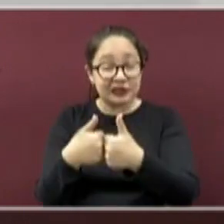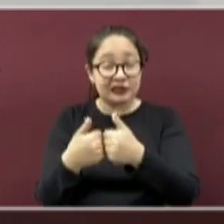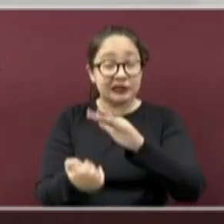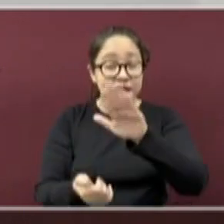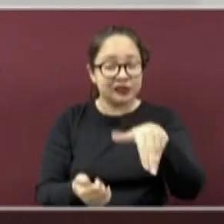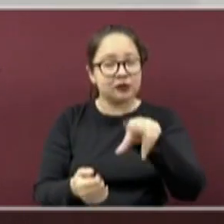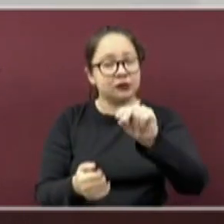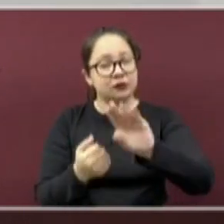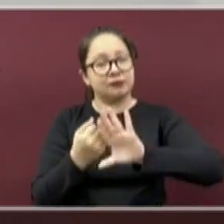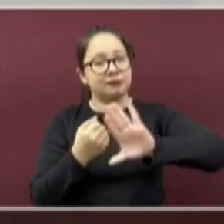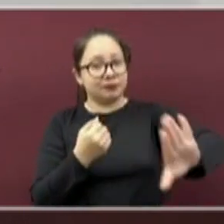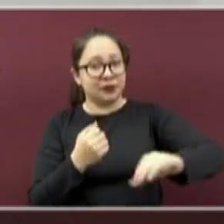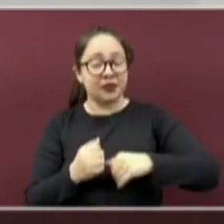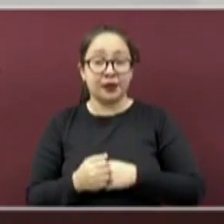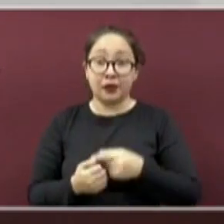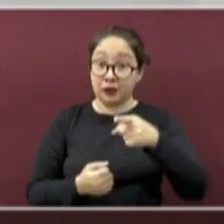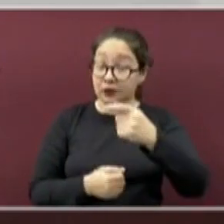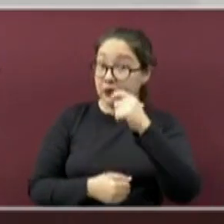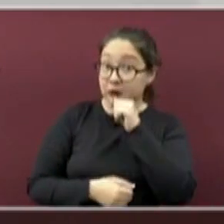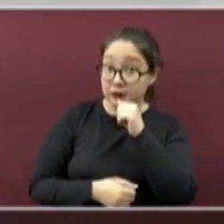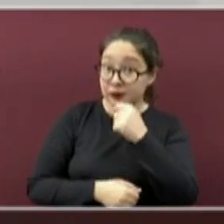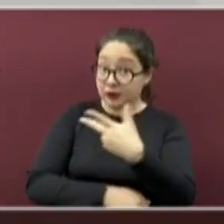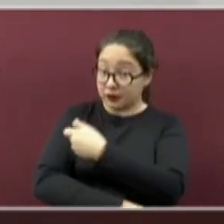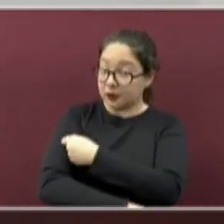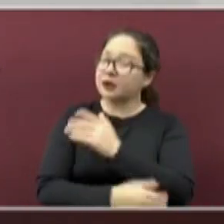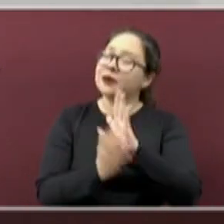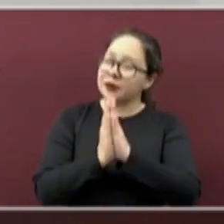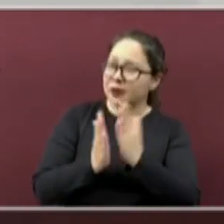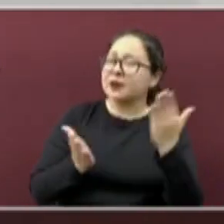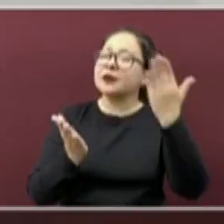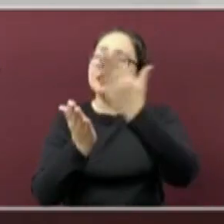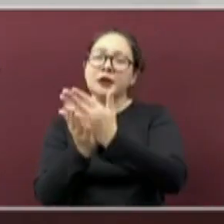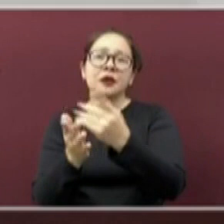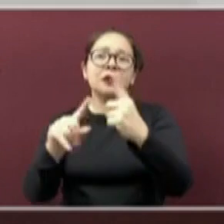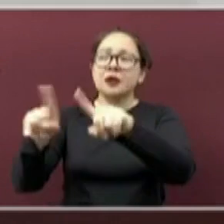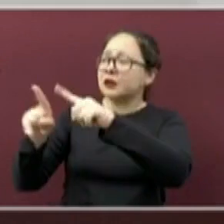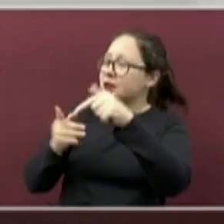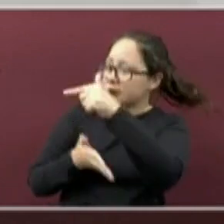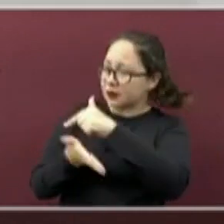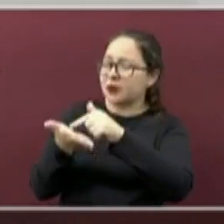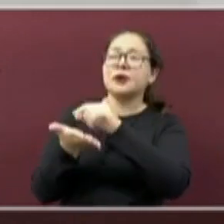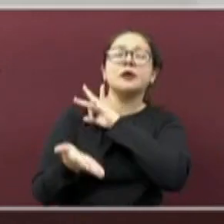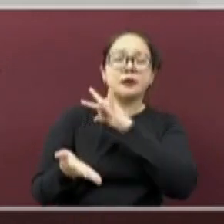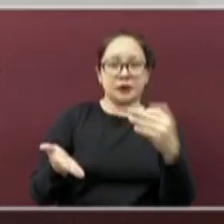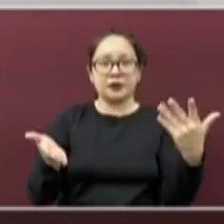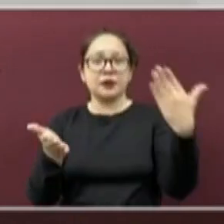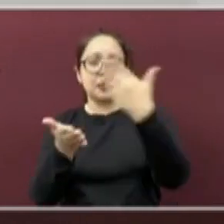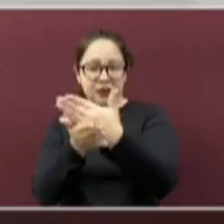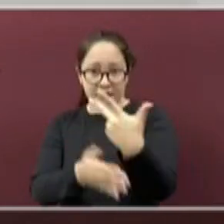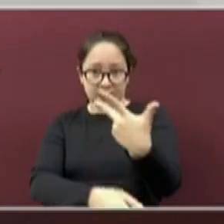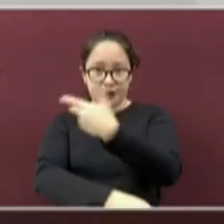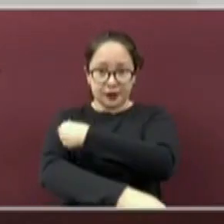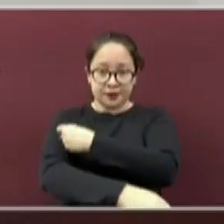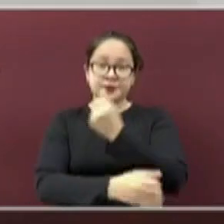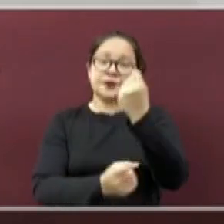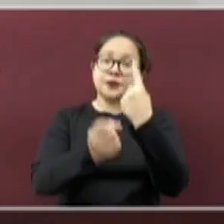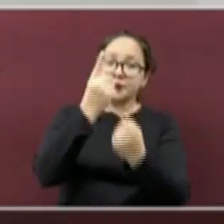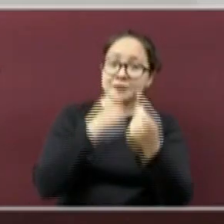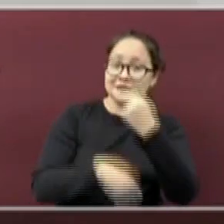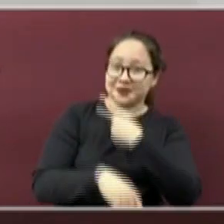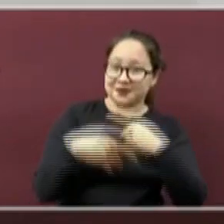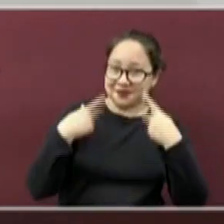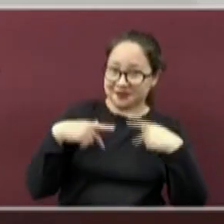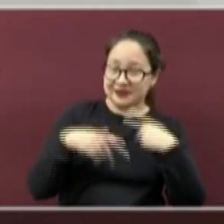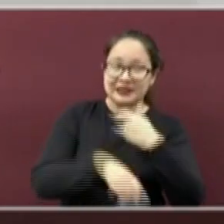muerte. Si no ha ido a vacunarse, vaya a cualquier municipio donde se esté vacunando a las personas rezagadas. Y si